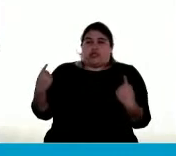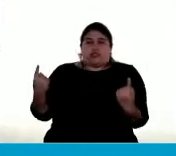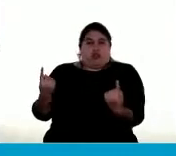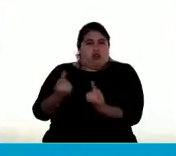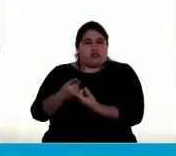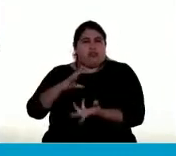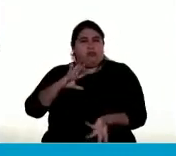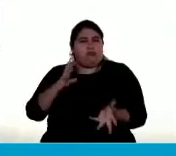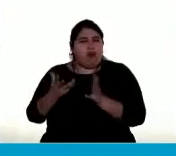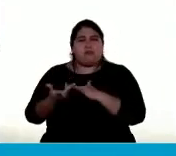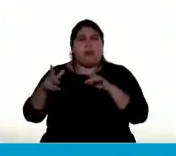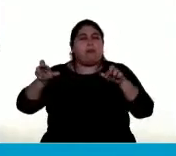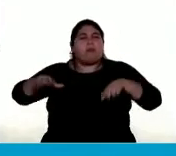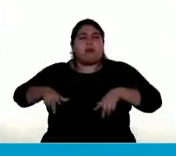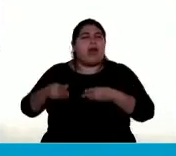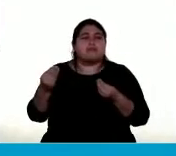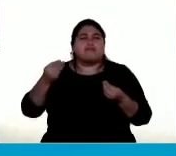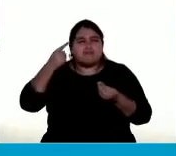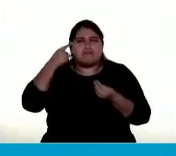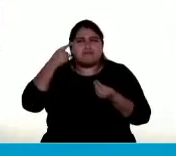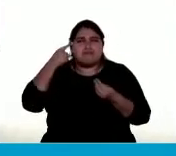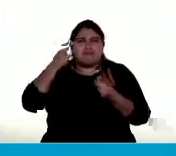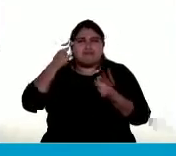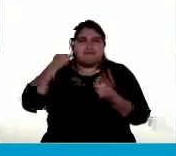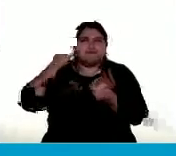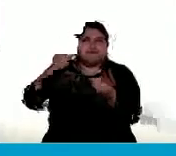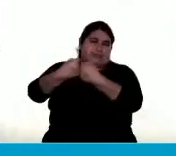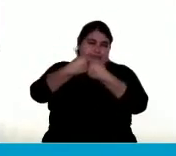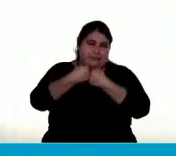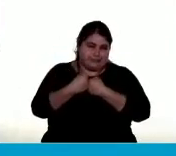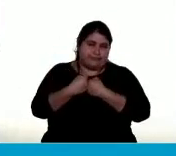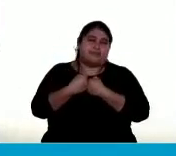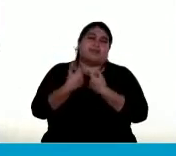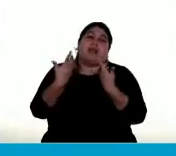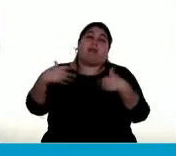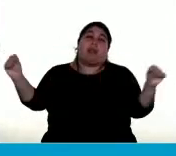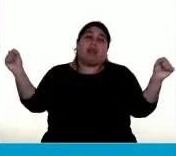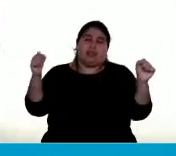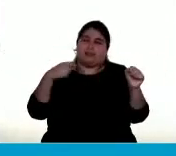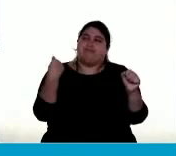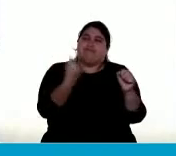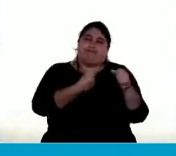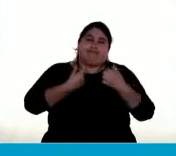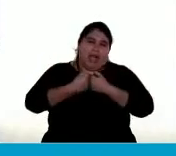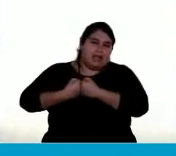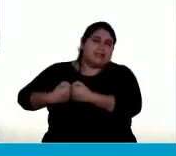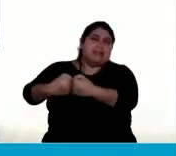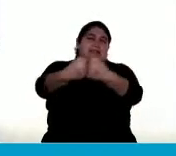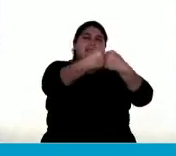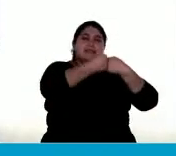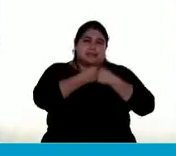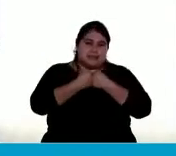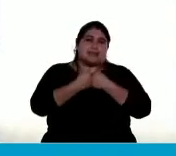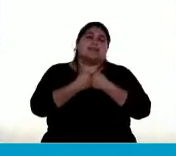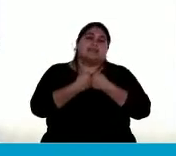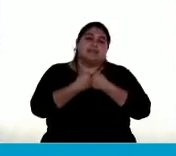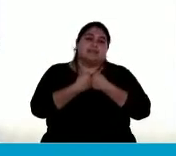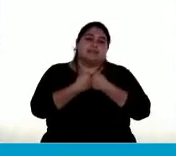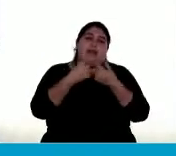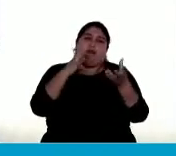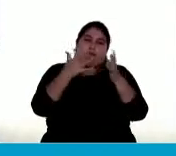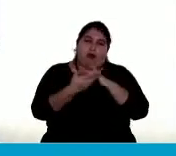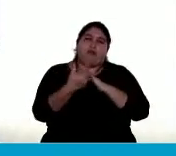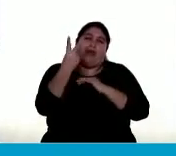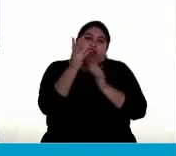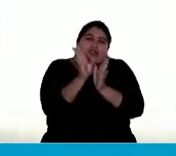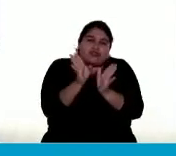método de hacerlo en el marco del consenso. Y encontramos entre todos la posibilidad de hacerlo en un formato mixto,